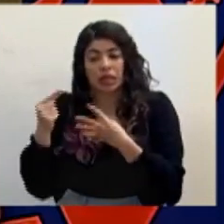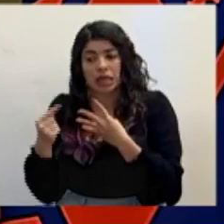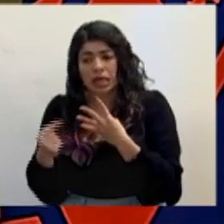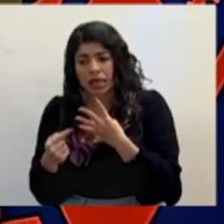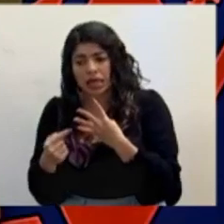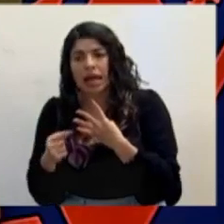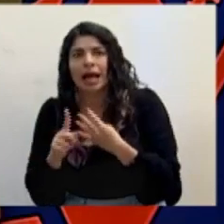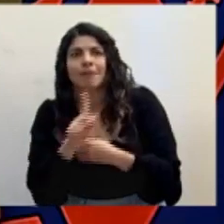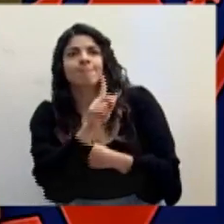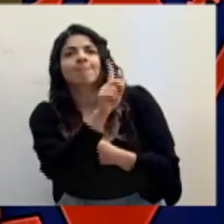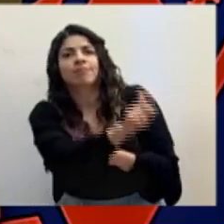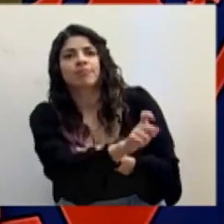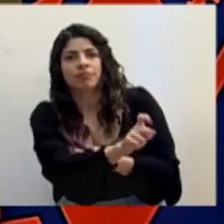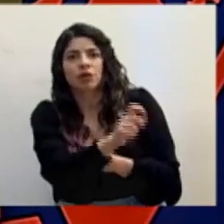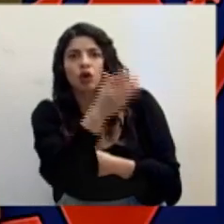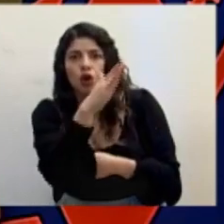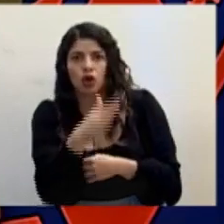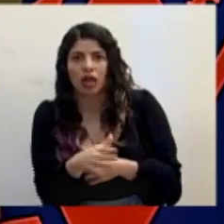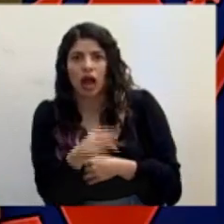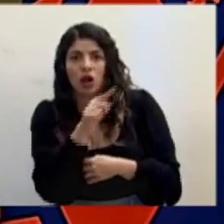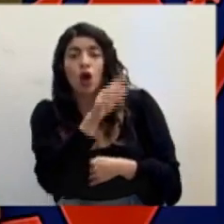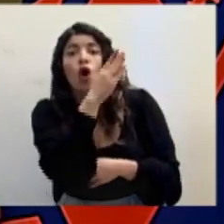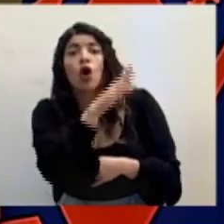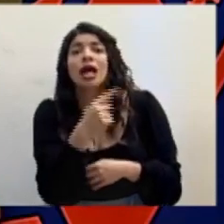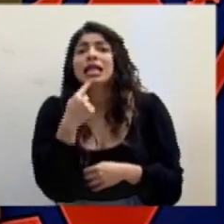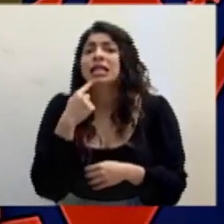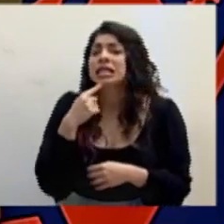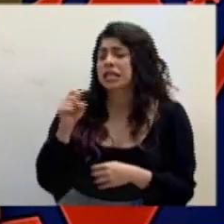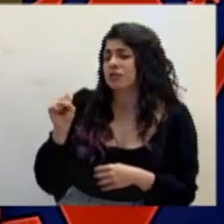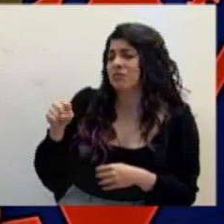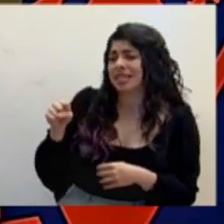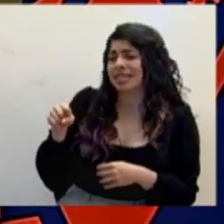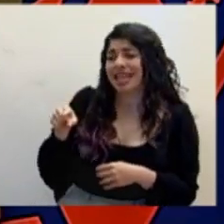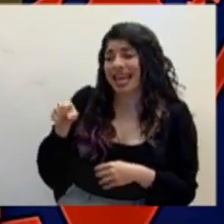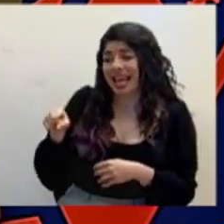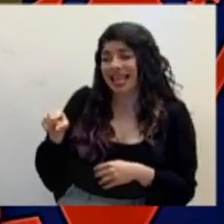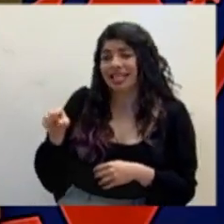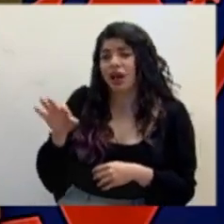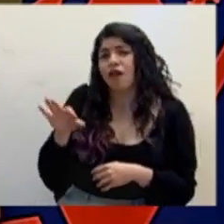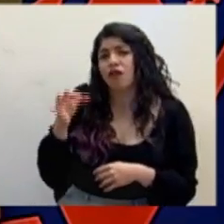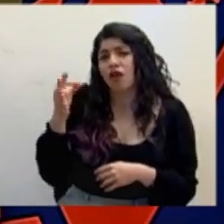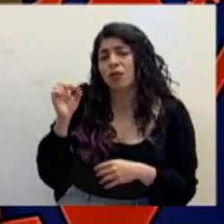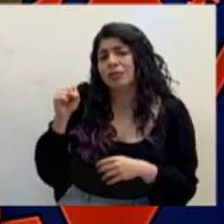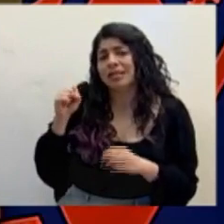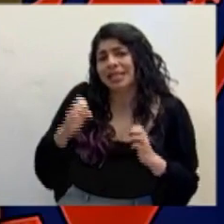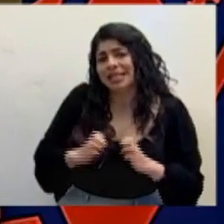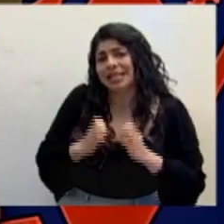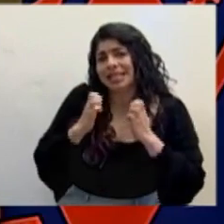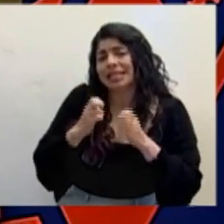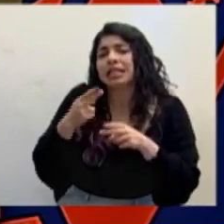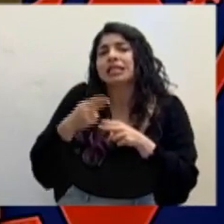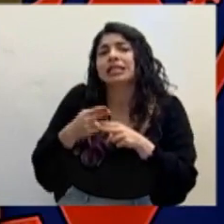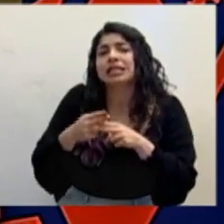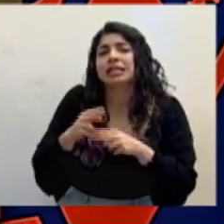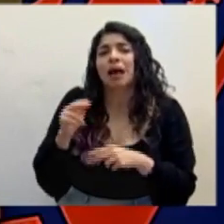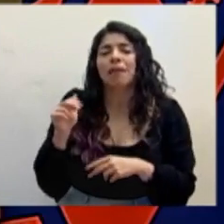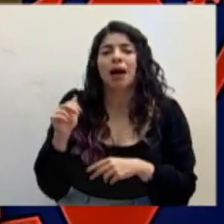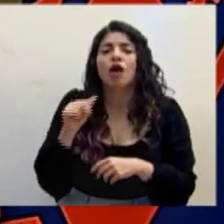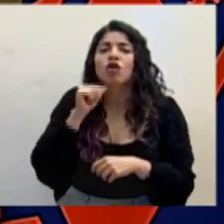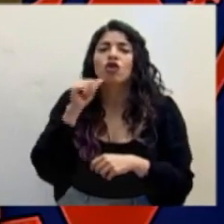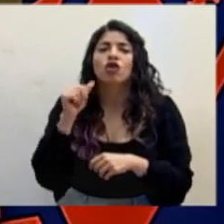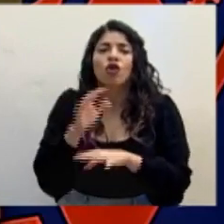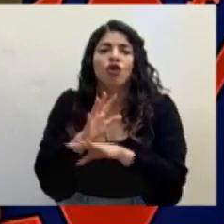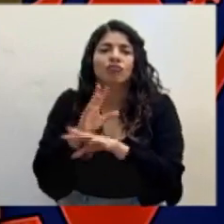en su momento a la Contraloría, y la Contraloría nos dice, sí, estas figuras existen, son figuras que llamamos atípicas de la